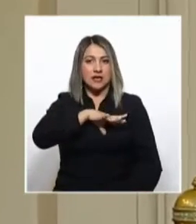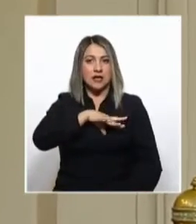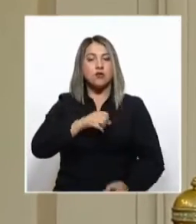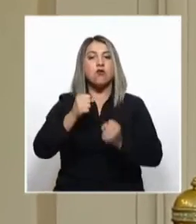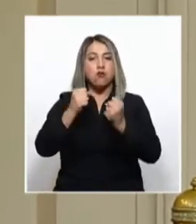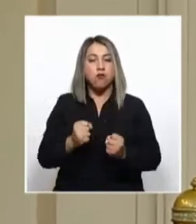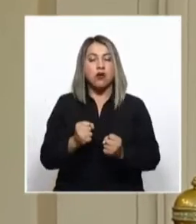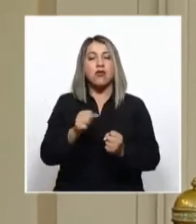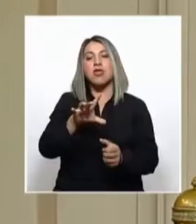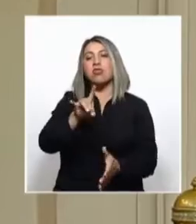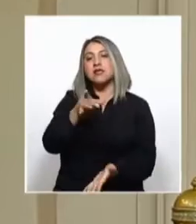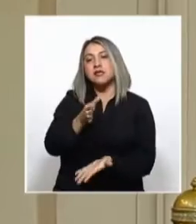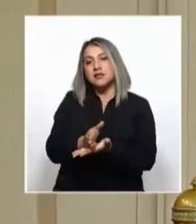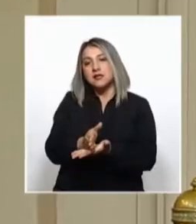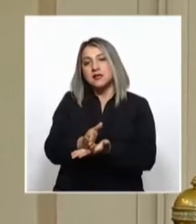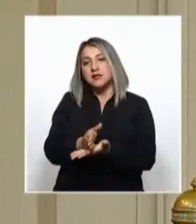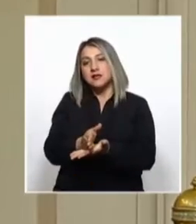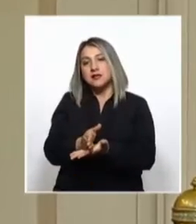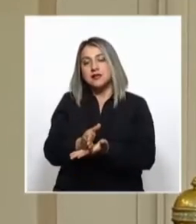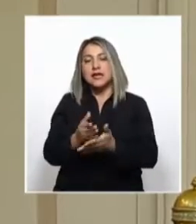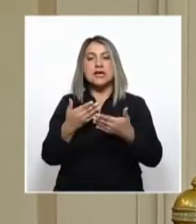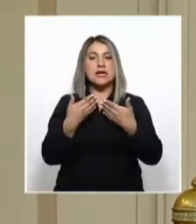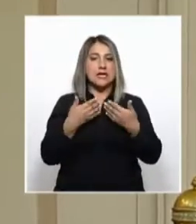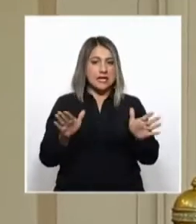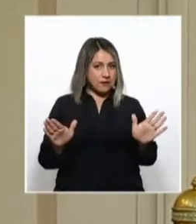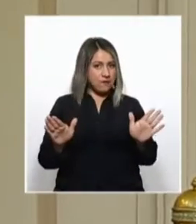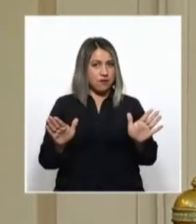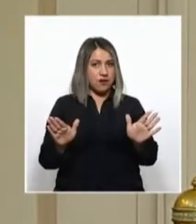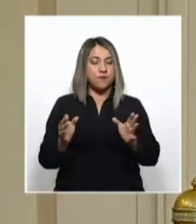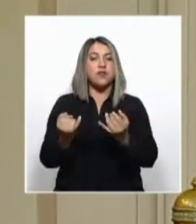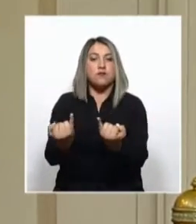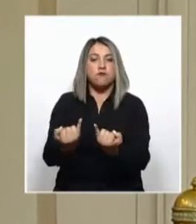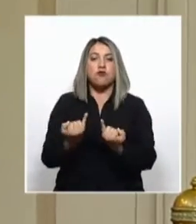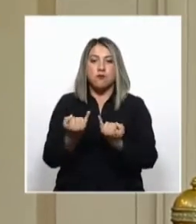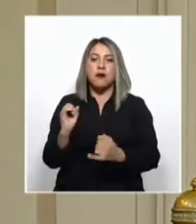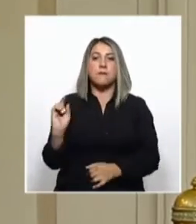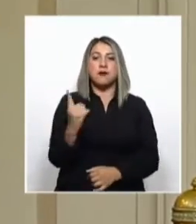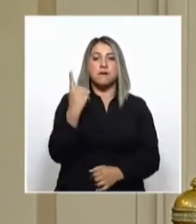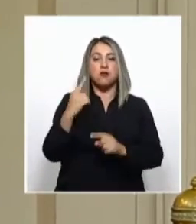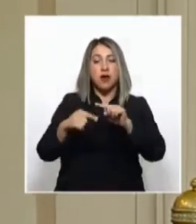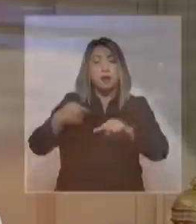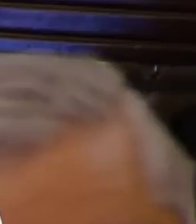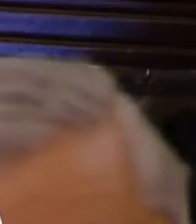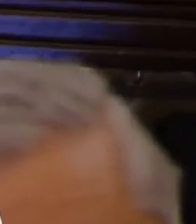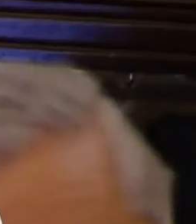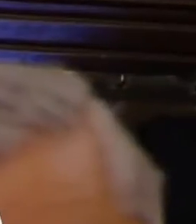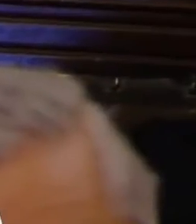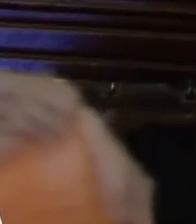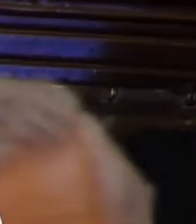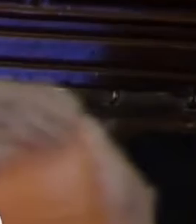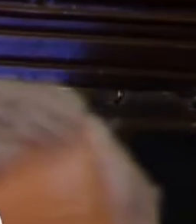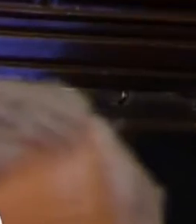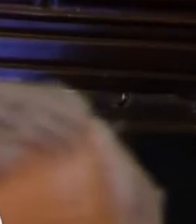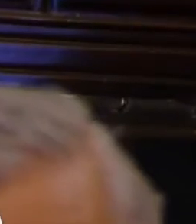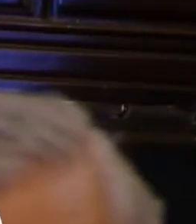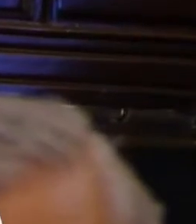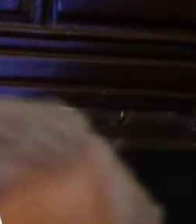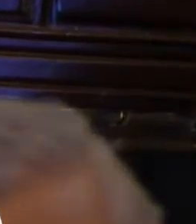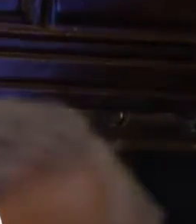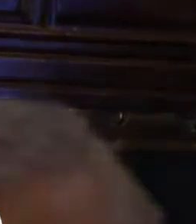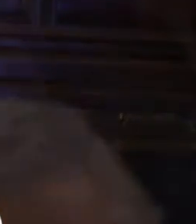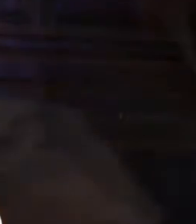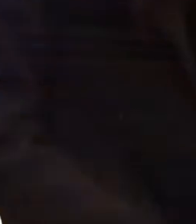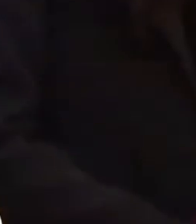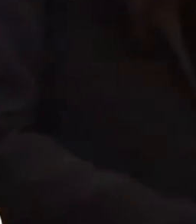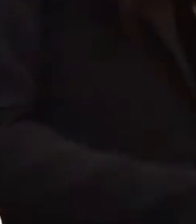una decisión libre y plenamente informada el próximo 4 de septiembre. En Magallanes, el